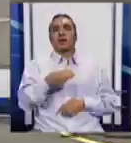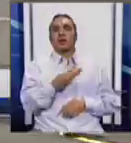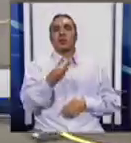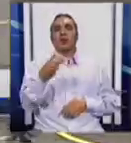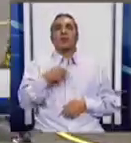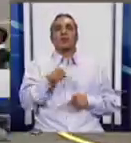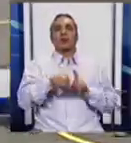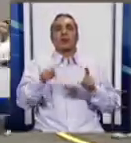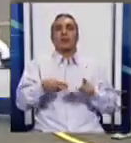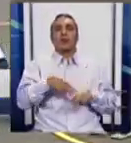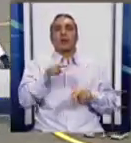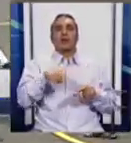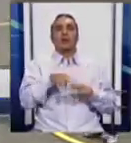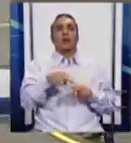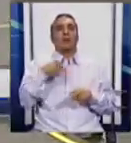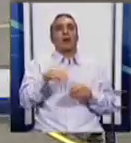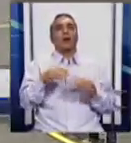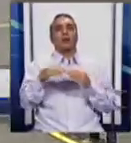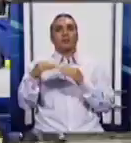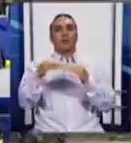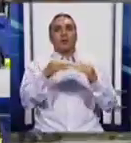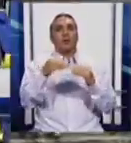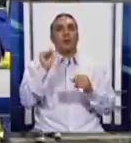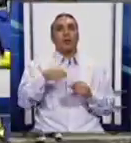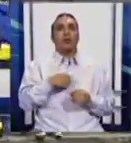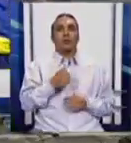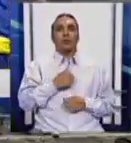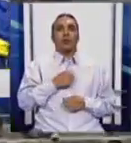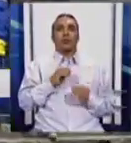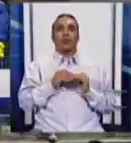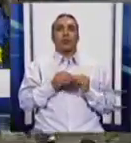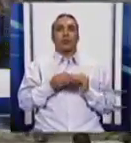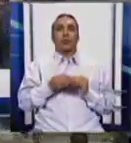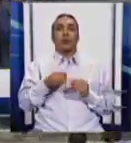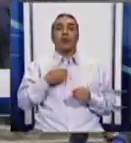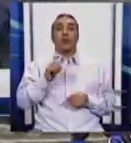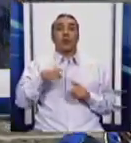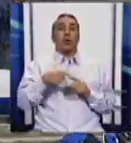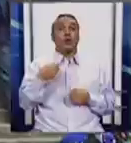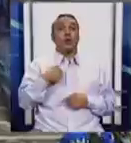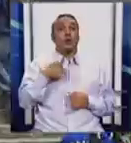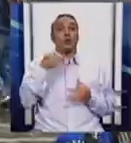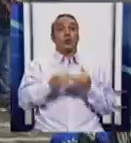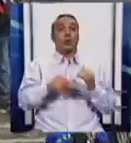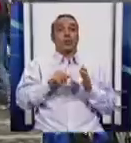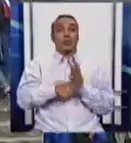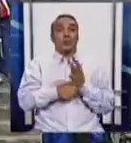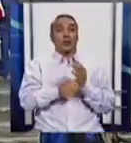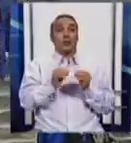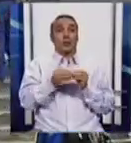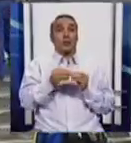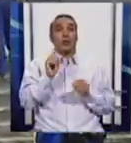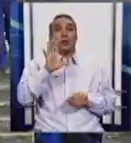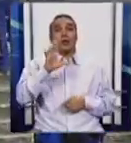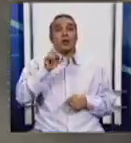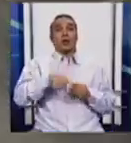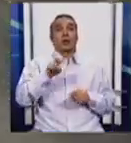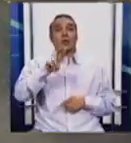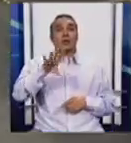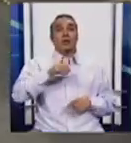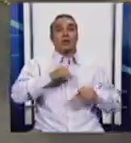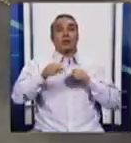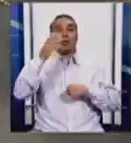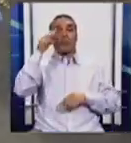del Sistema Nacional de Nivelación y Admisión con su cuenta personal, y de acuerdo al penúltimo dígito de su cédula, del 5 al 25 de mayo